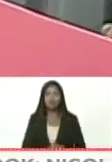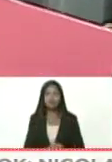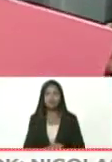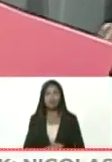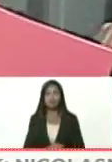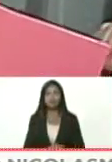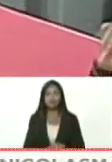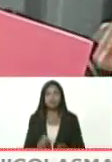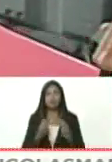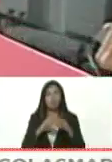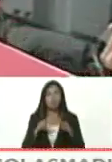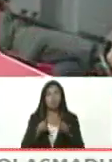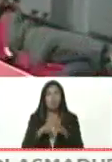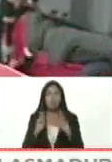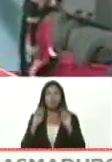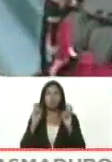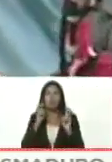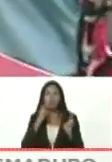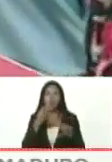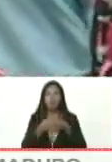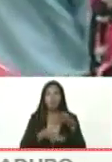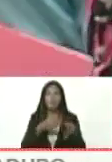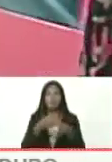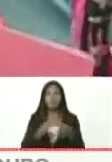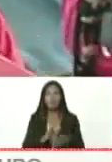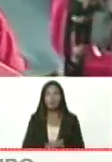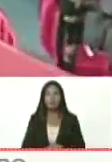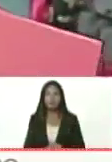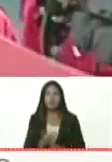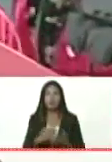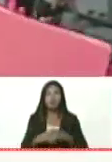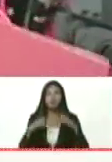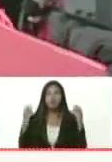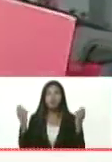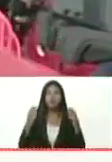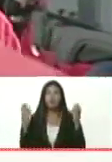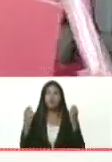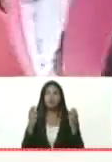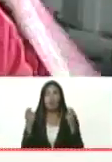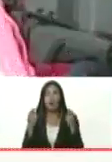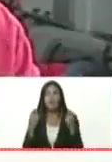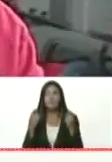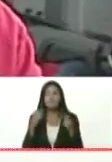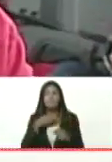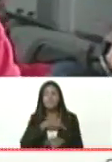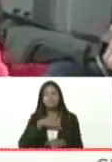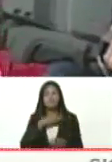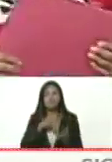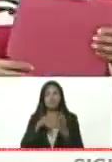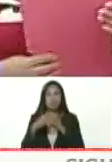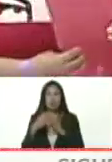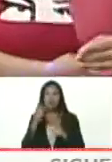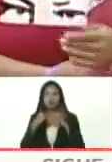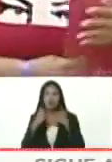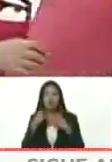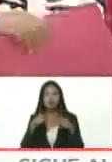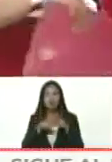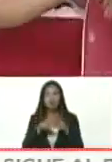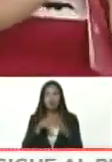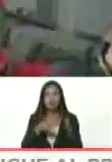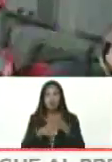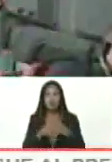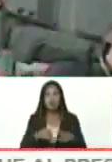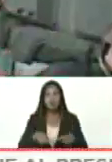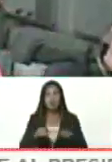¿Se acuerdan de este tema que les hablé, verdad? Que yo quiero un relanzamiento de la gran misión Barrio Nuevo, Barrio Tricolor, para ir de verdad barrio